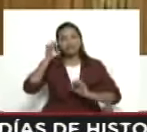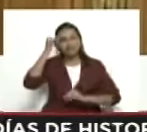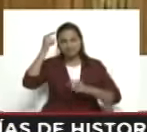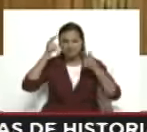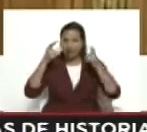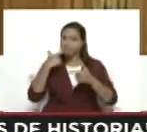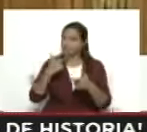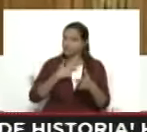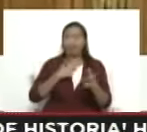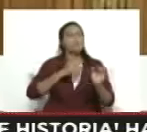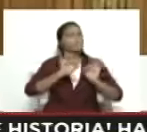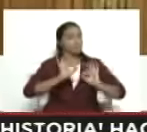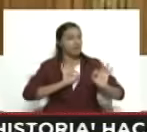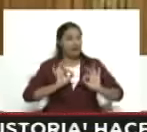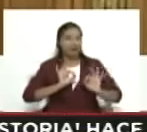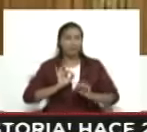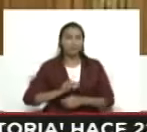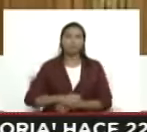Y